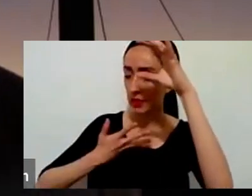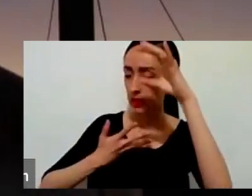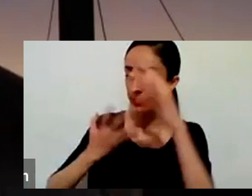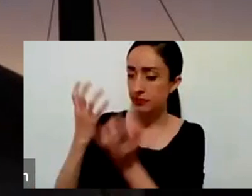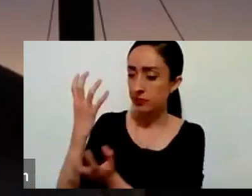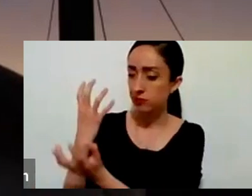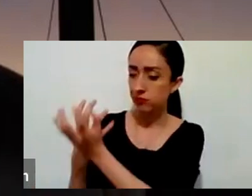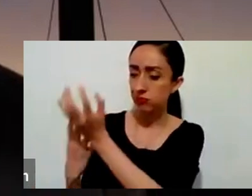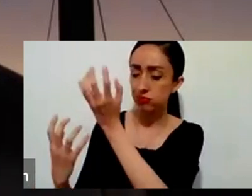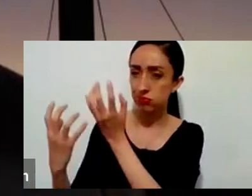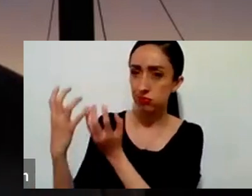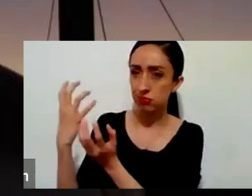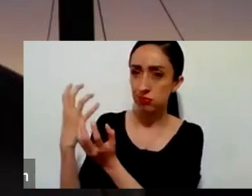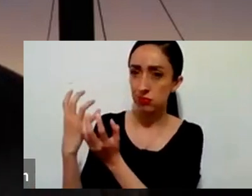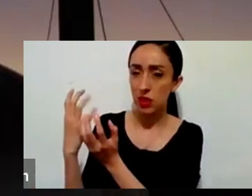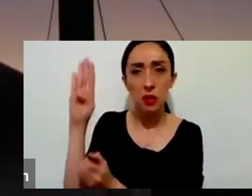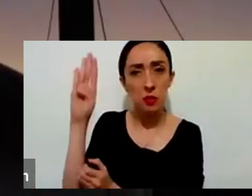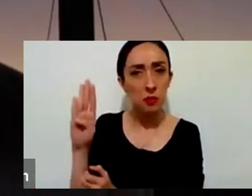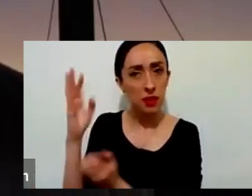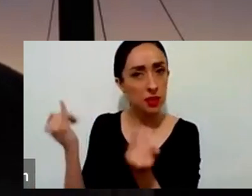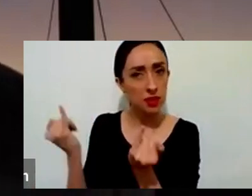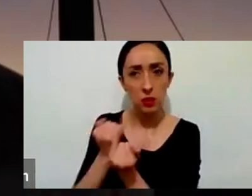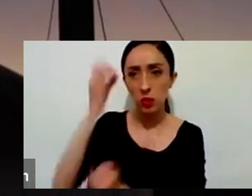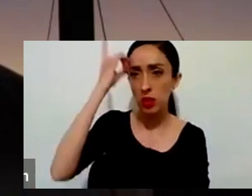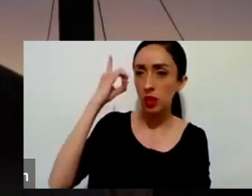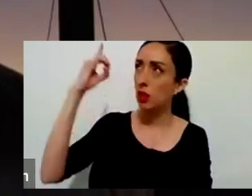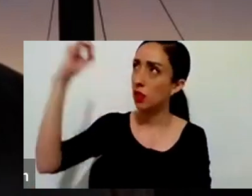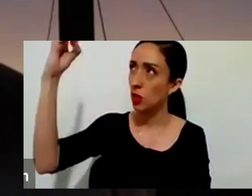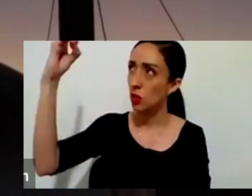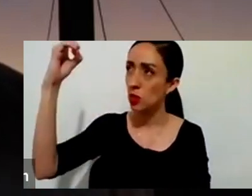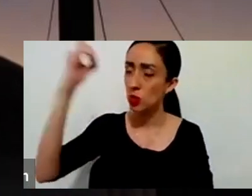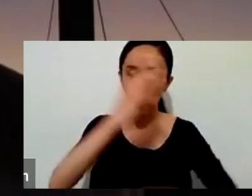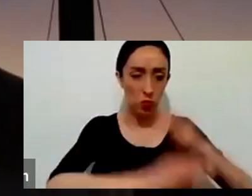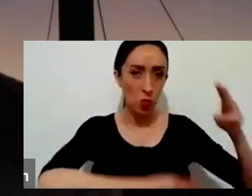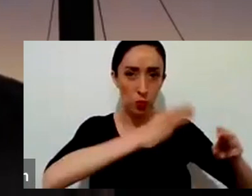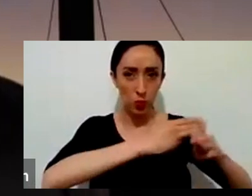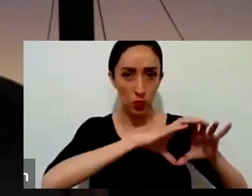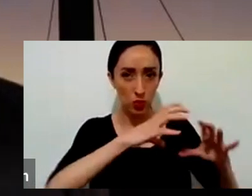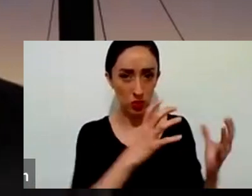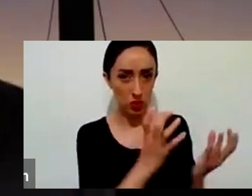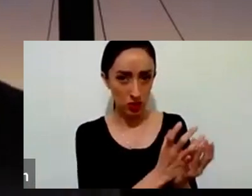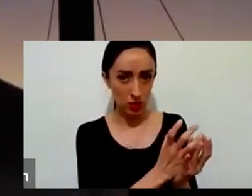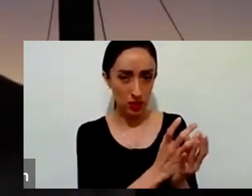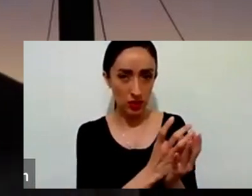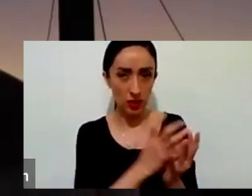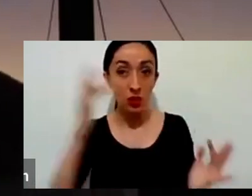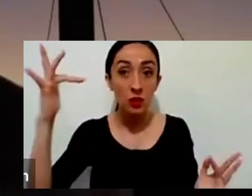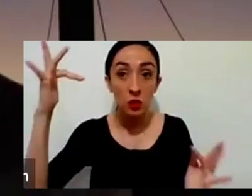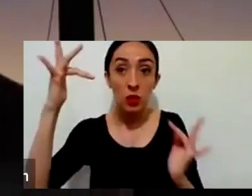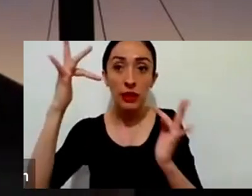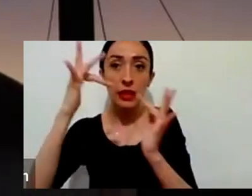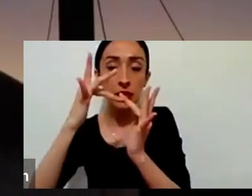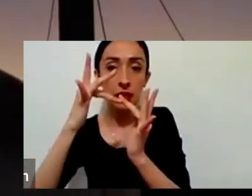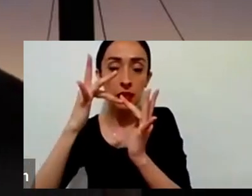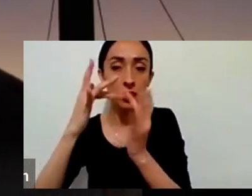la forma en que Dios se relaciona con el mundo, la forma en que Dios se relaciona con usted y